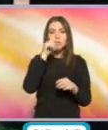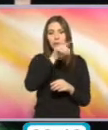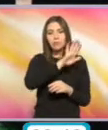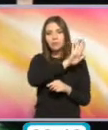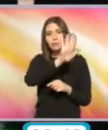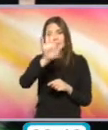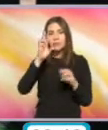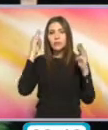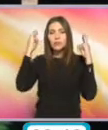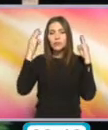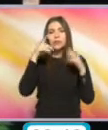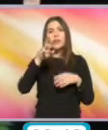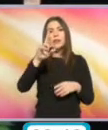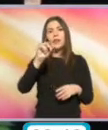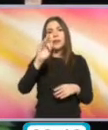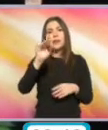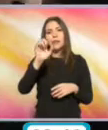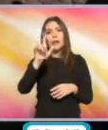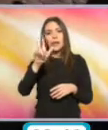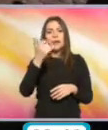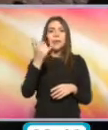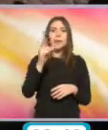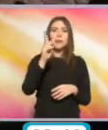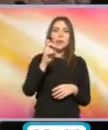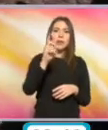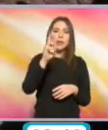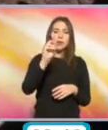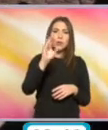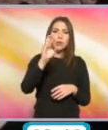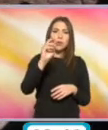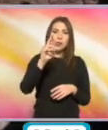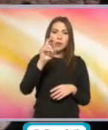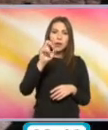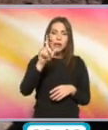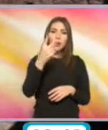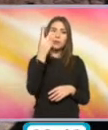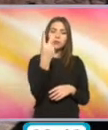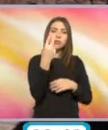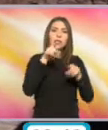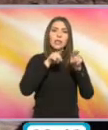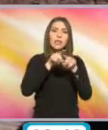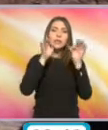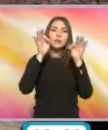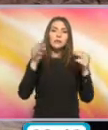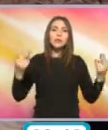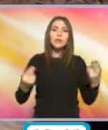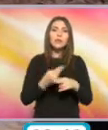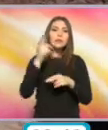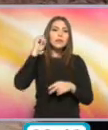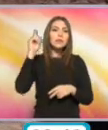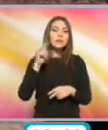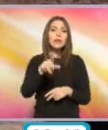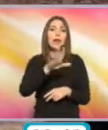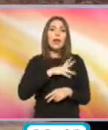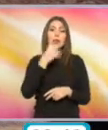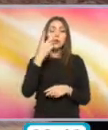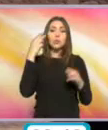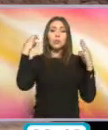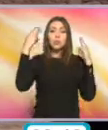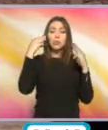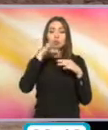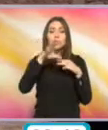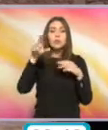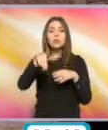ustedes saben, Rafael y Pedro Coronel son dos hermanos originarios de Zacatecas que tienen ahí sus museos y ellos donaron sus